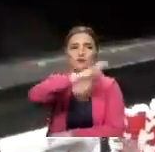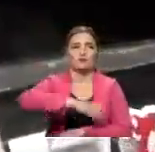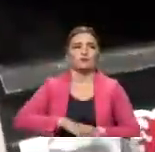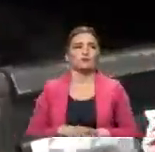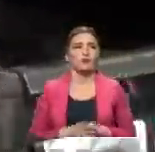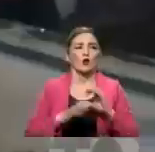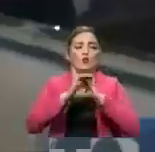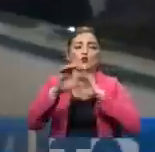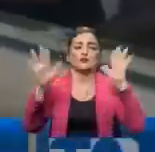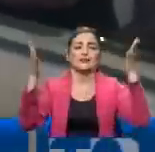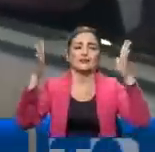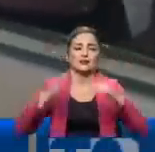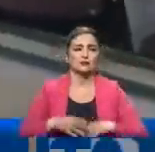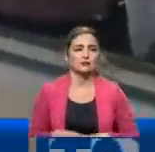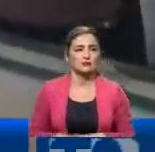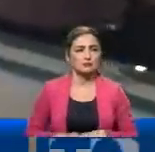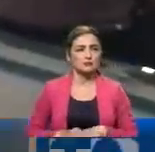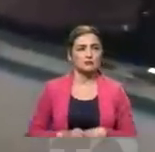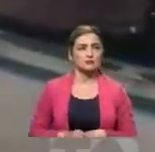nada de buses.